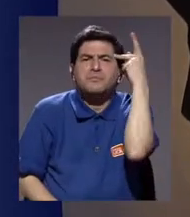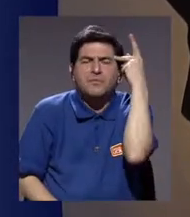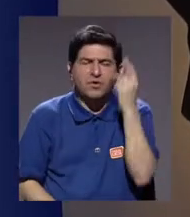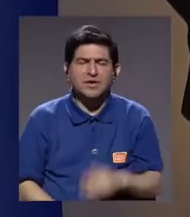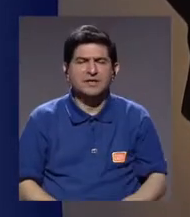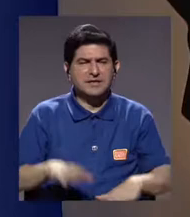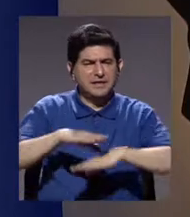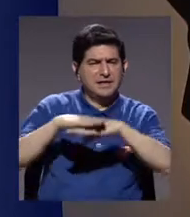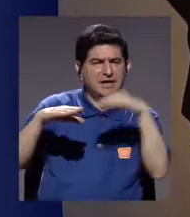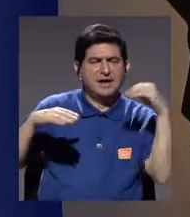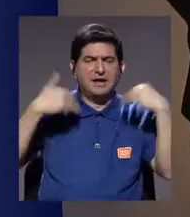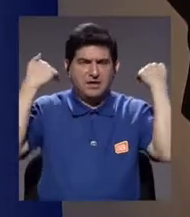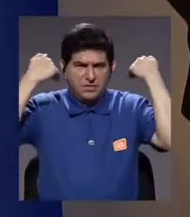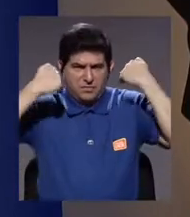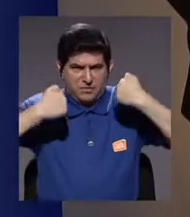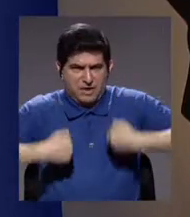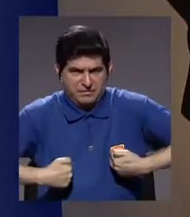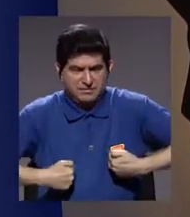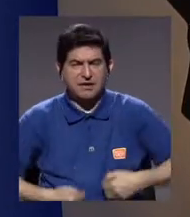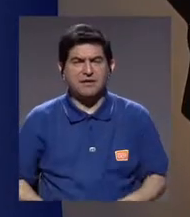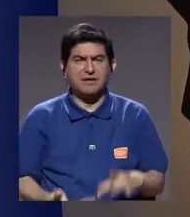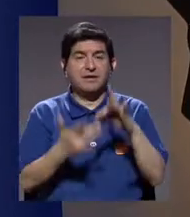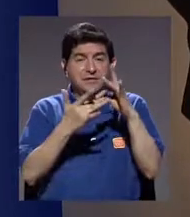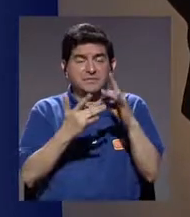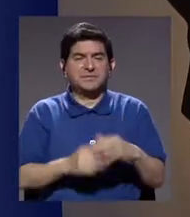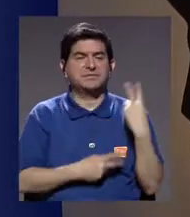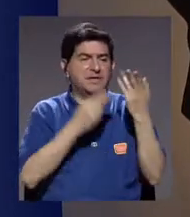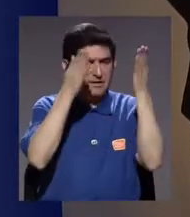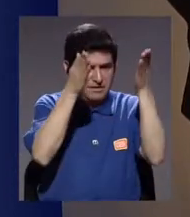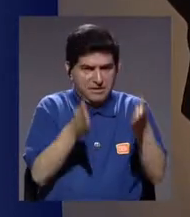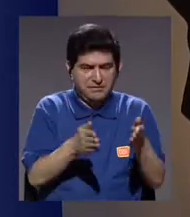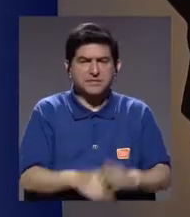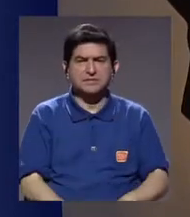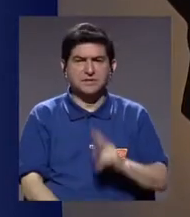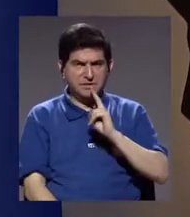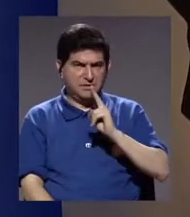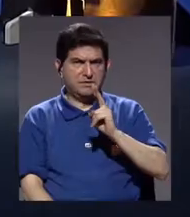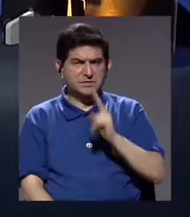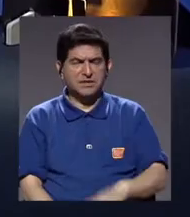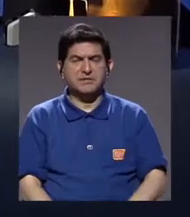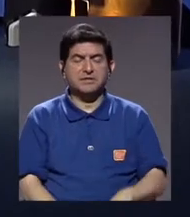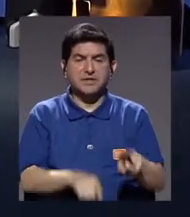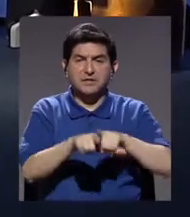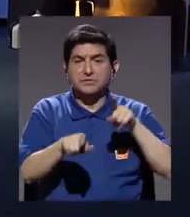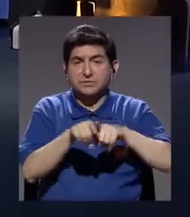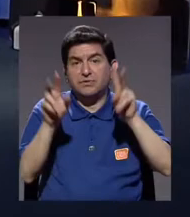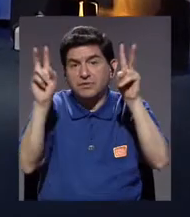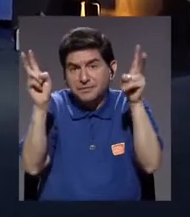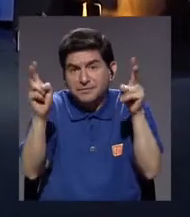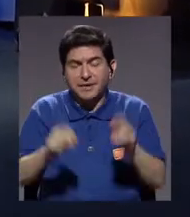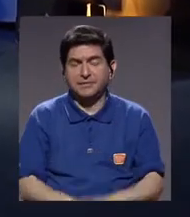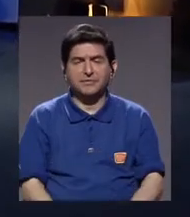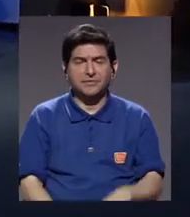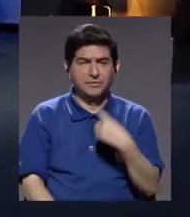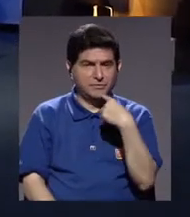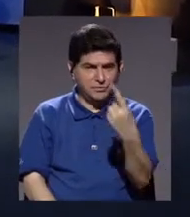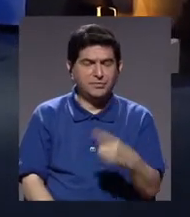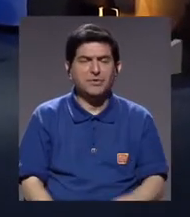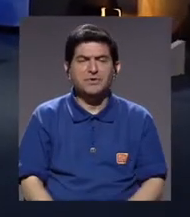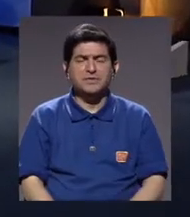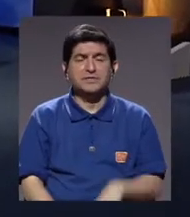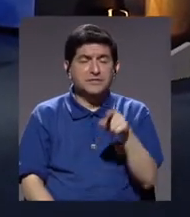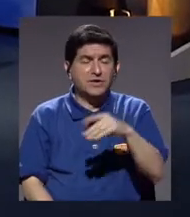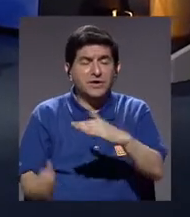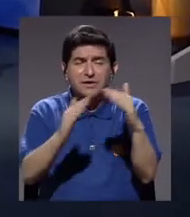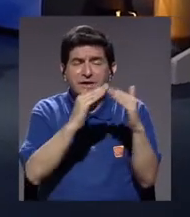política exterior humanitaria, sí, sobre todo hacia sus vecinos, que en realidad son, exacto, sus hermanos, porque como usted, exacto, dice,